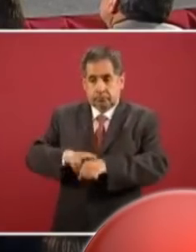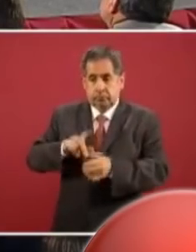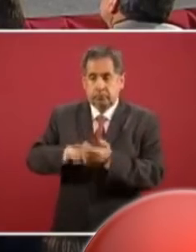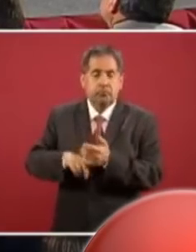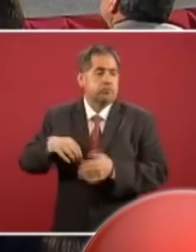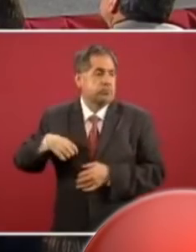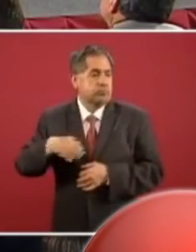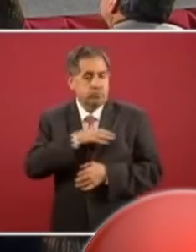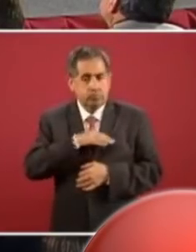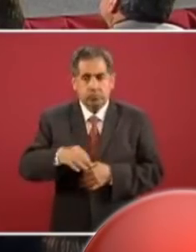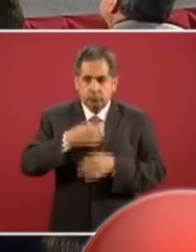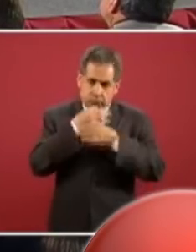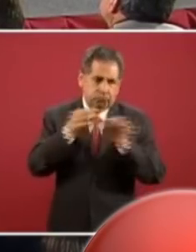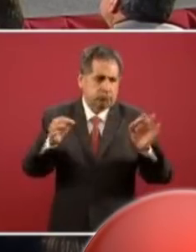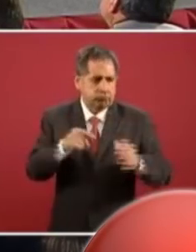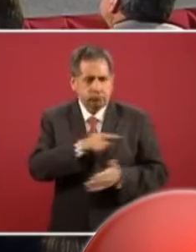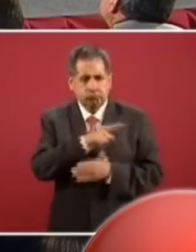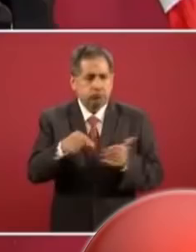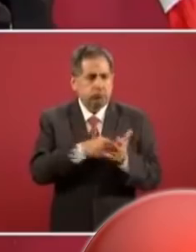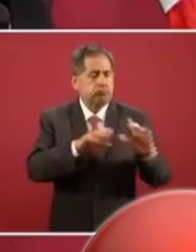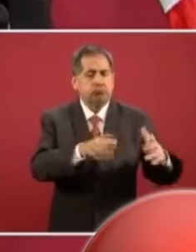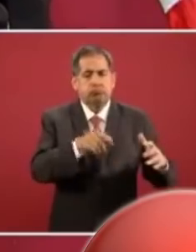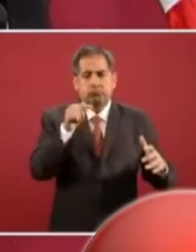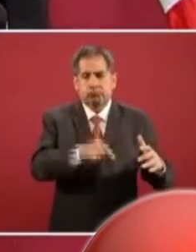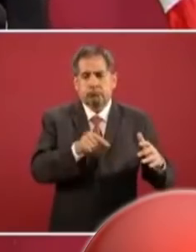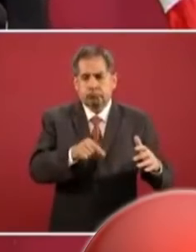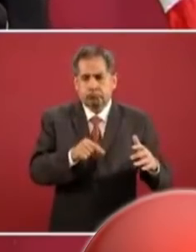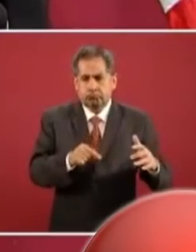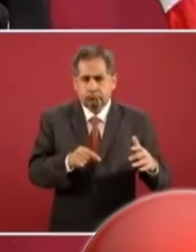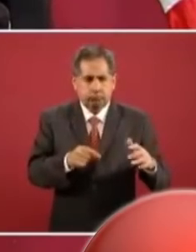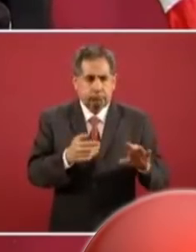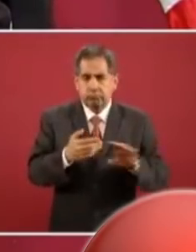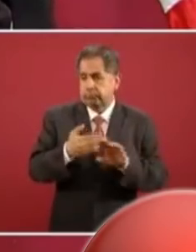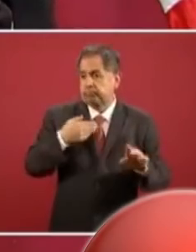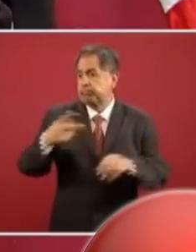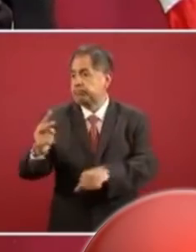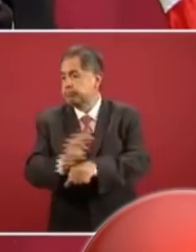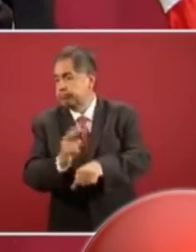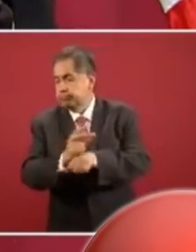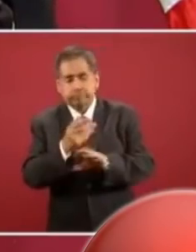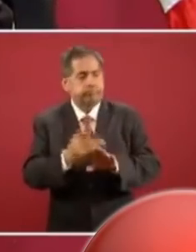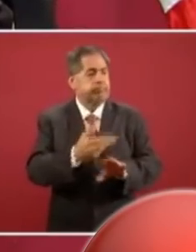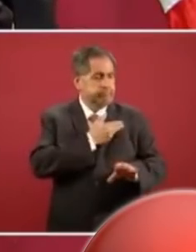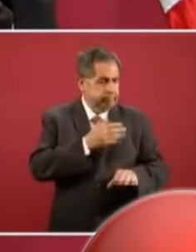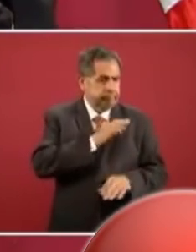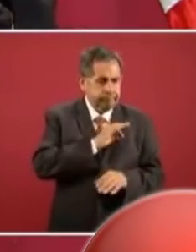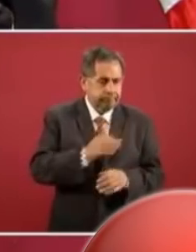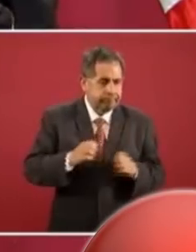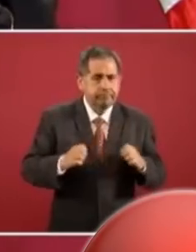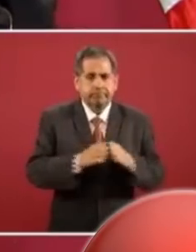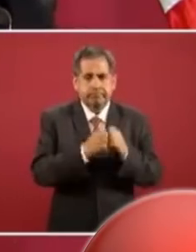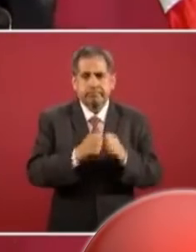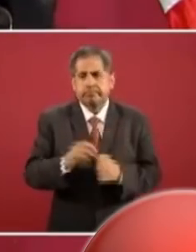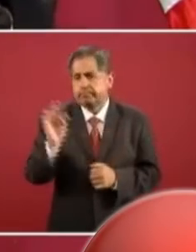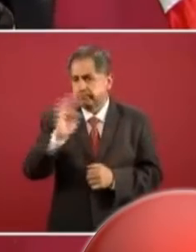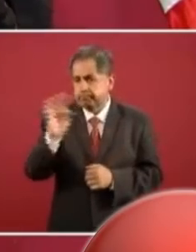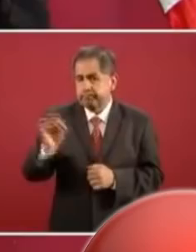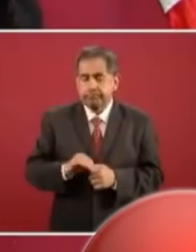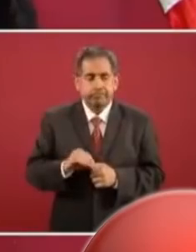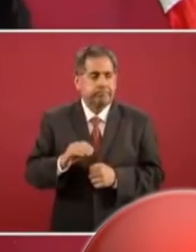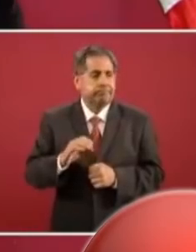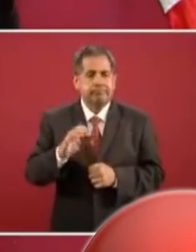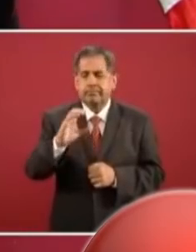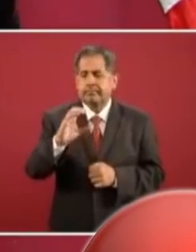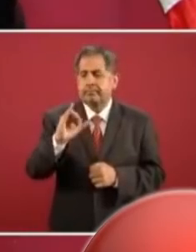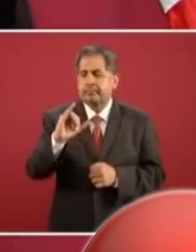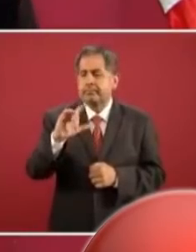de declarar un espacio en anticipado que podría estar en emergencia, sí, porque si tuviéramos un ciclón tropical